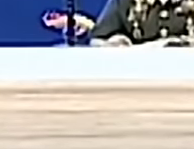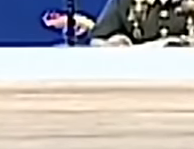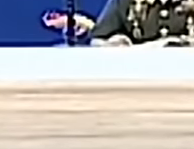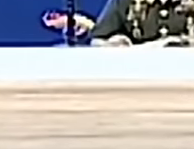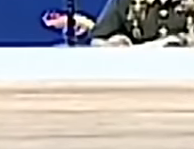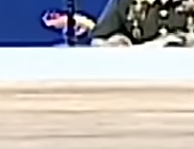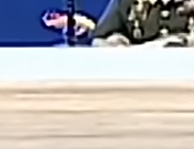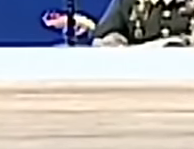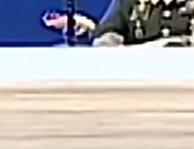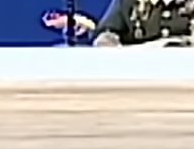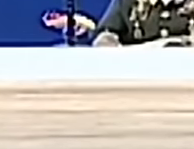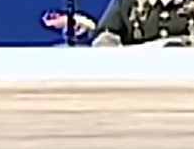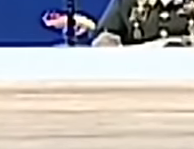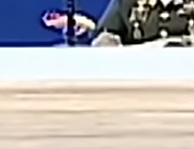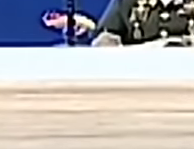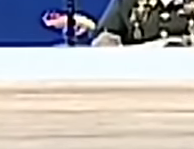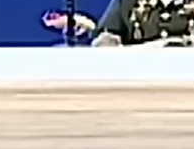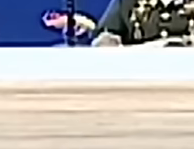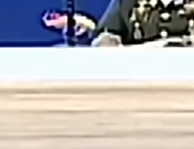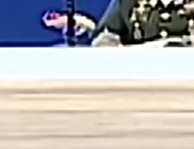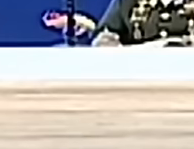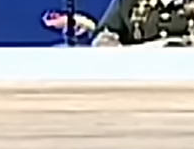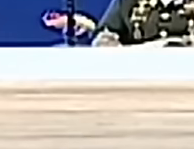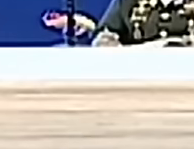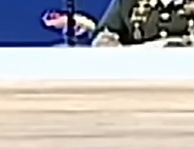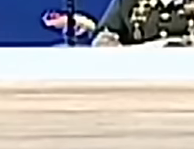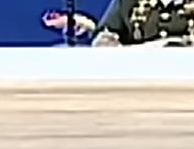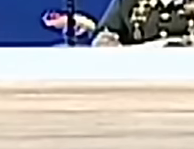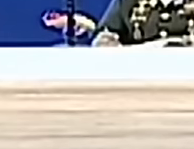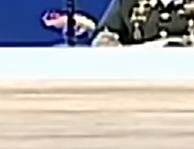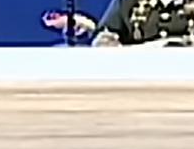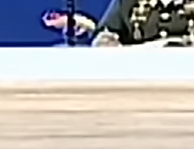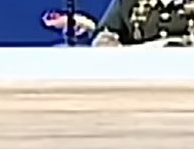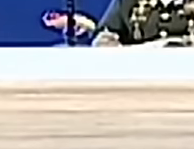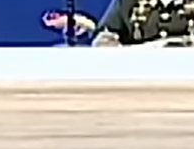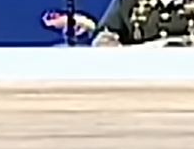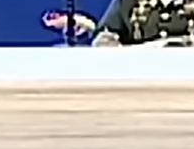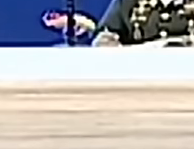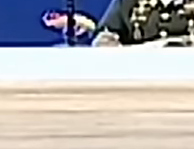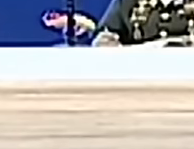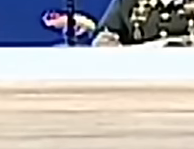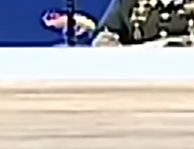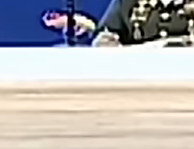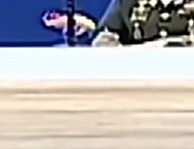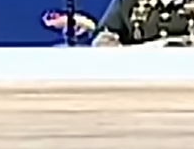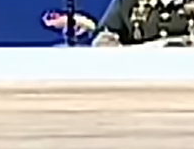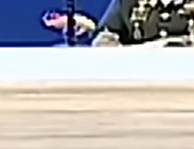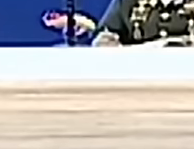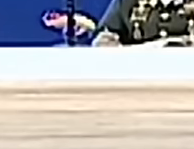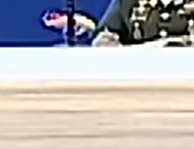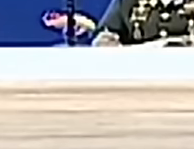pasar los años, al liberar Santa Fe de Bogotá con la batalla de Boyacá, 7 años después,